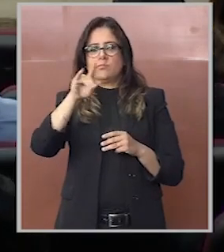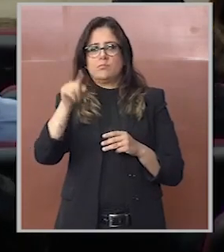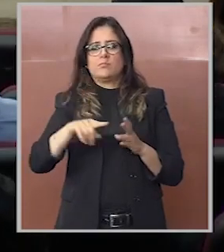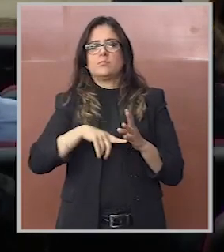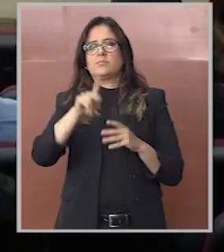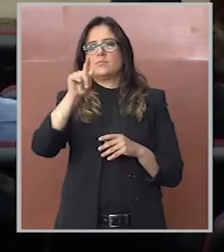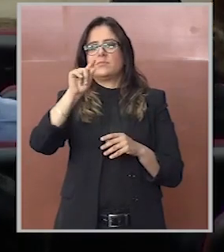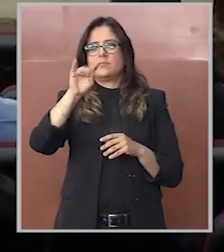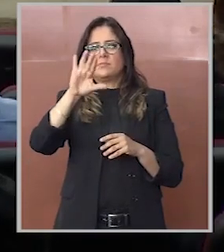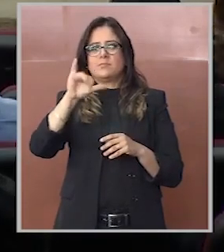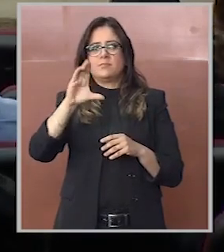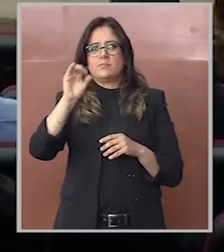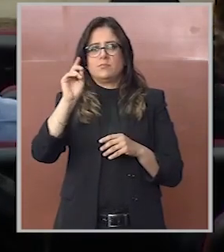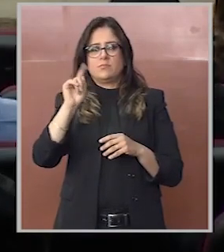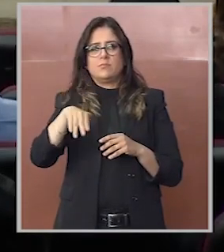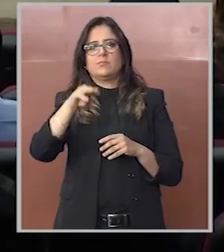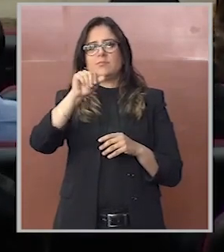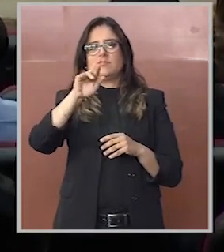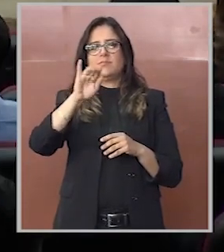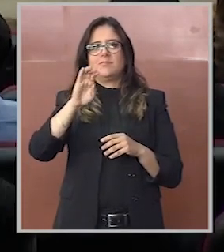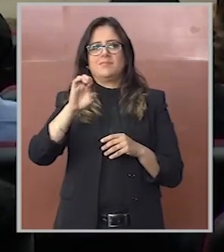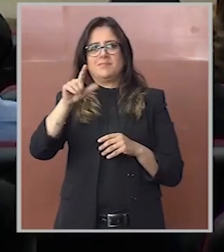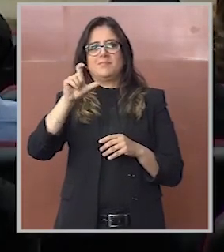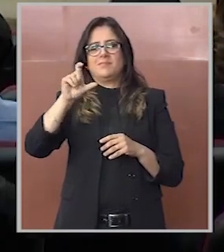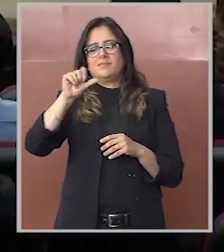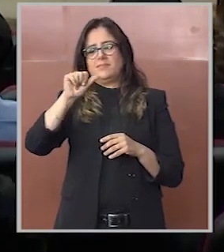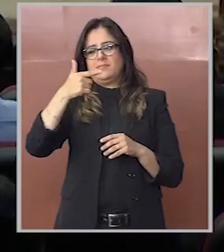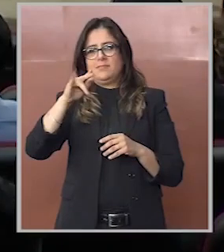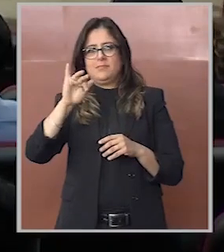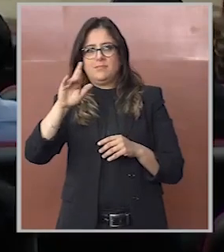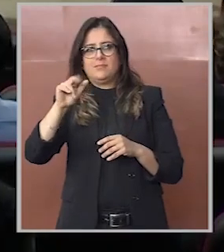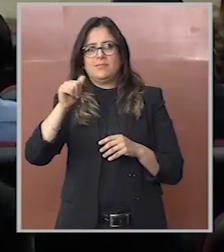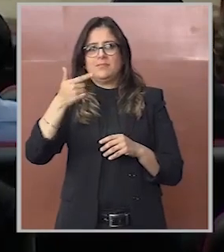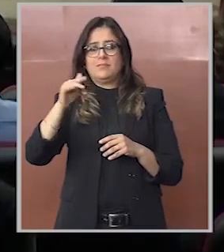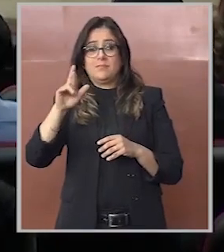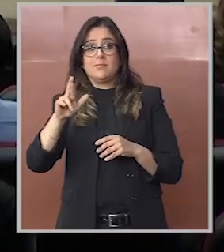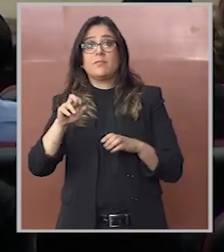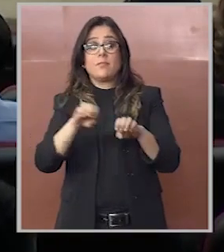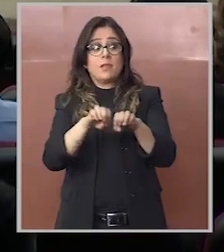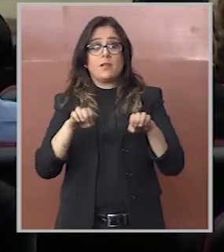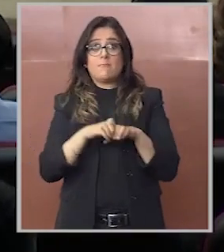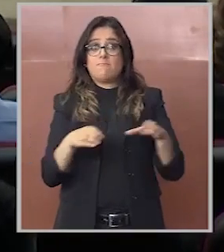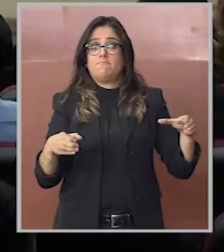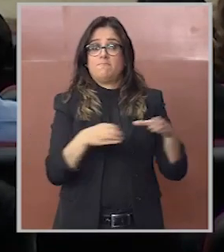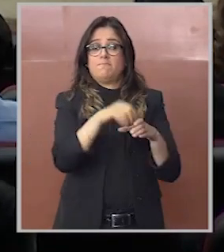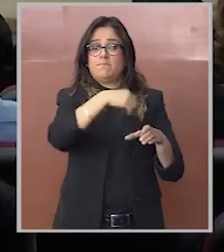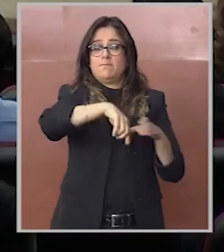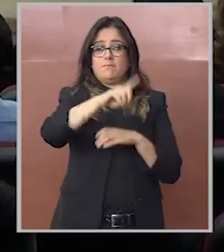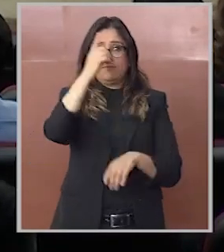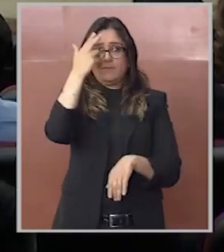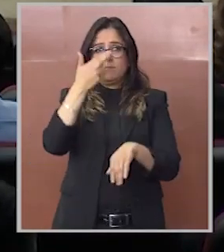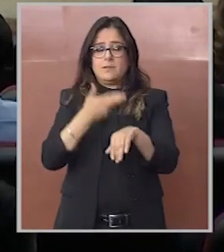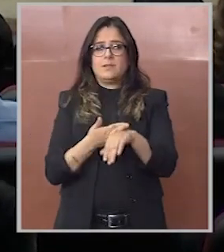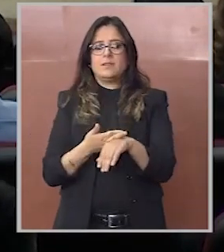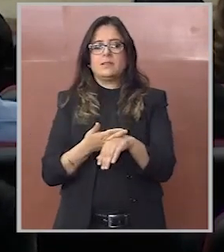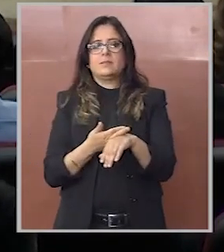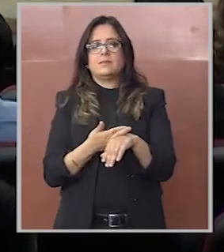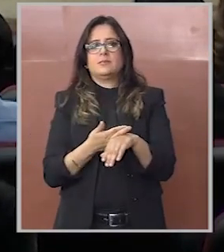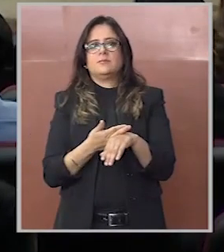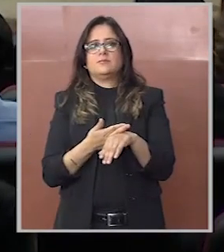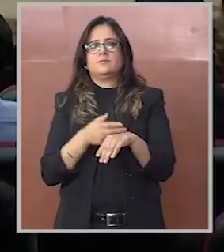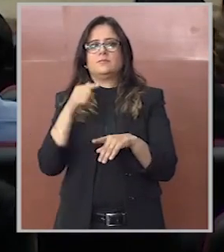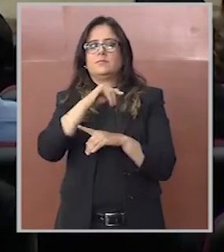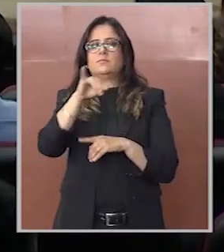al equipo de la dirección principalmente a José Eduardo me toca muchas veces estar en Estos espacios